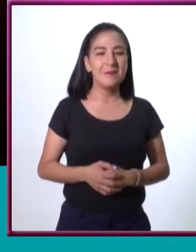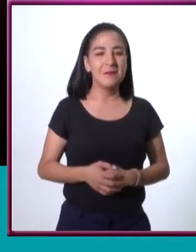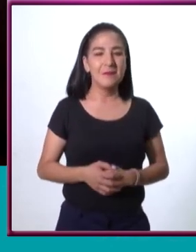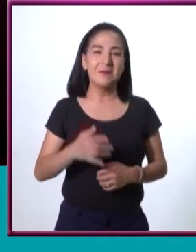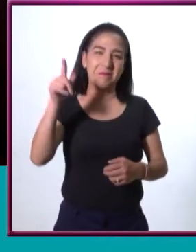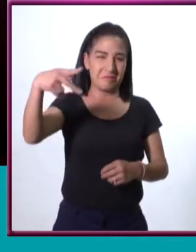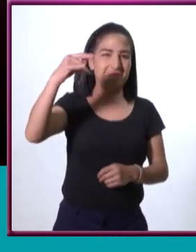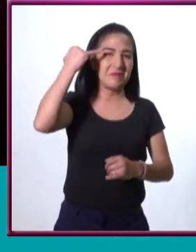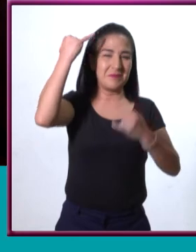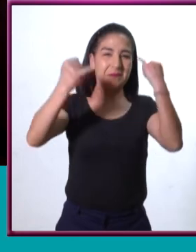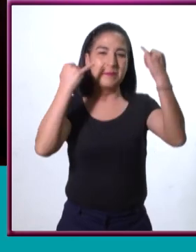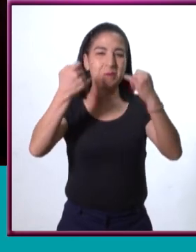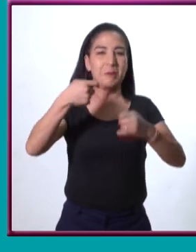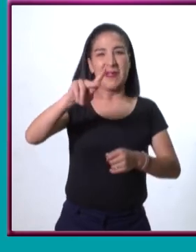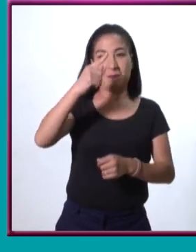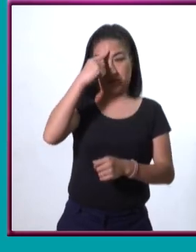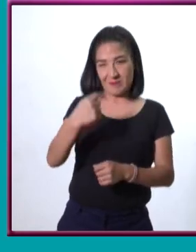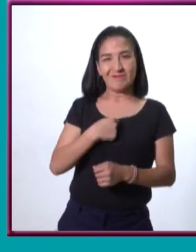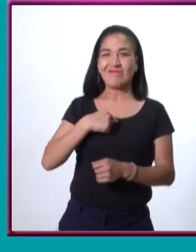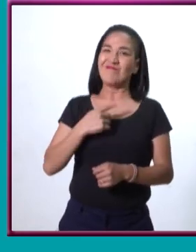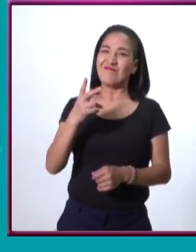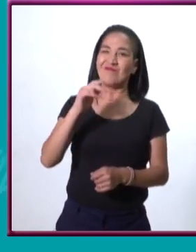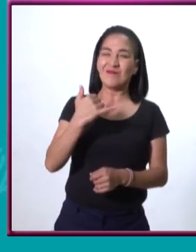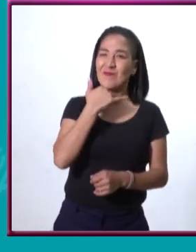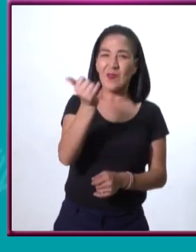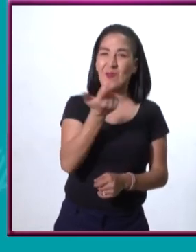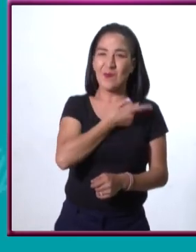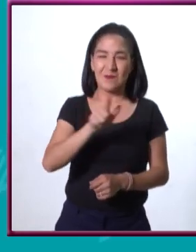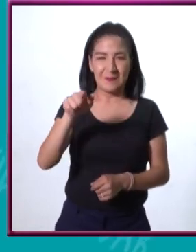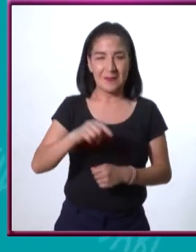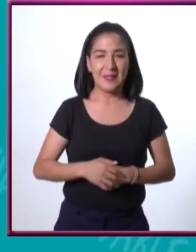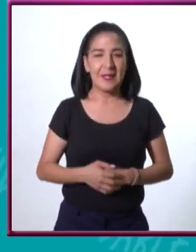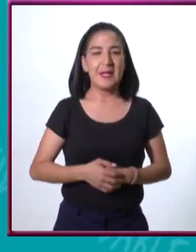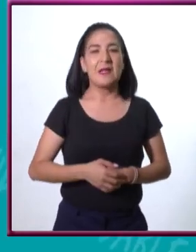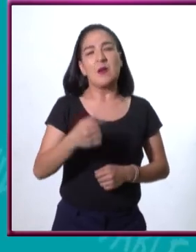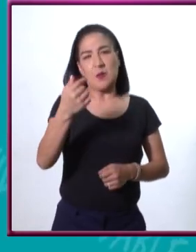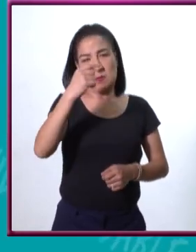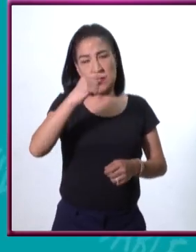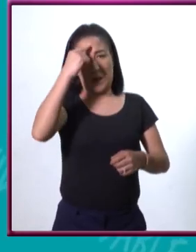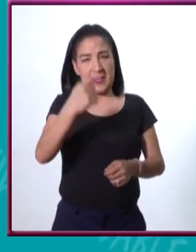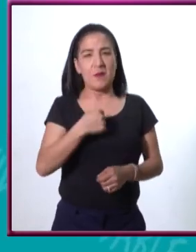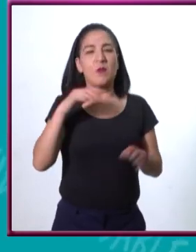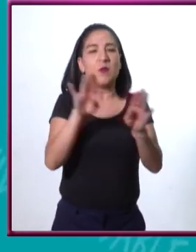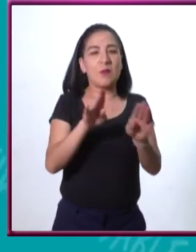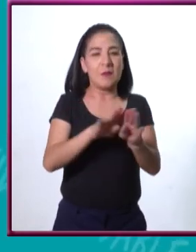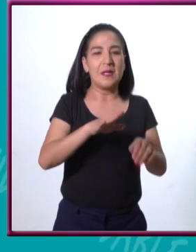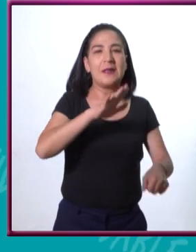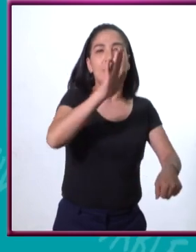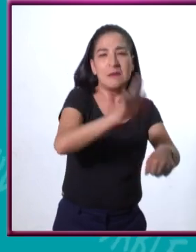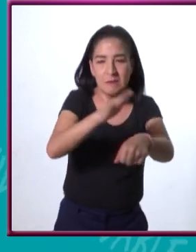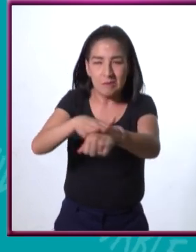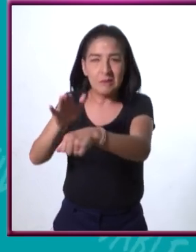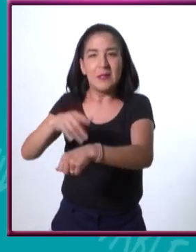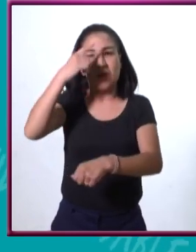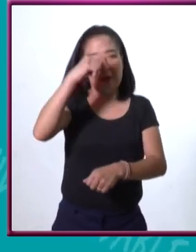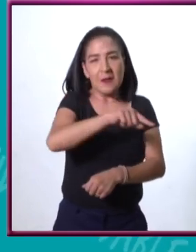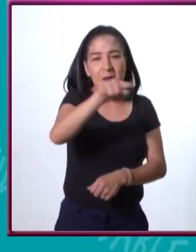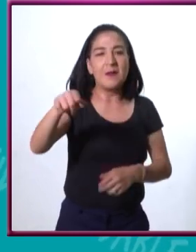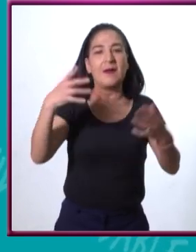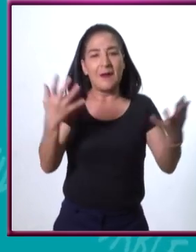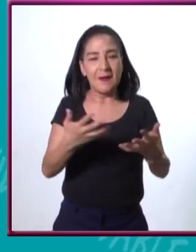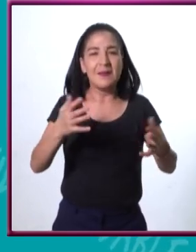en sus ideales, ¿no? Pero para mí no lo es. Podría ser alertarlo e incluso sería invitarlo a que realice la